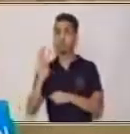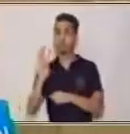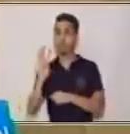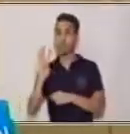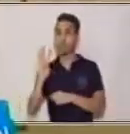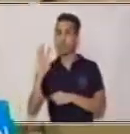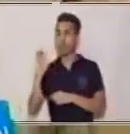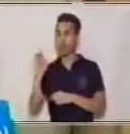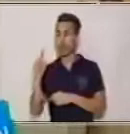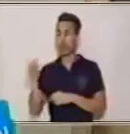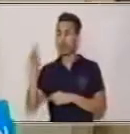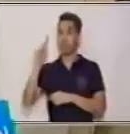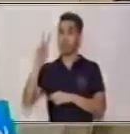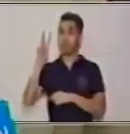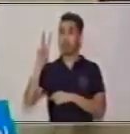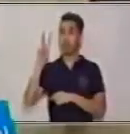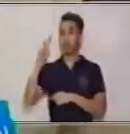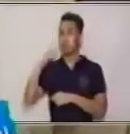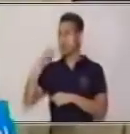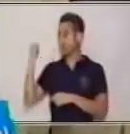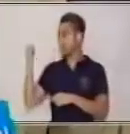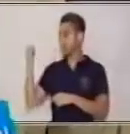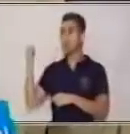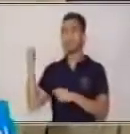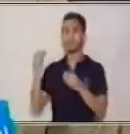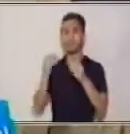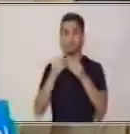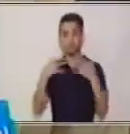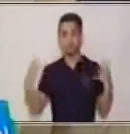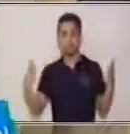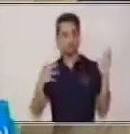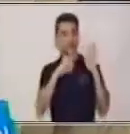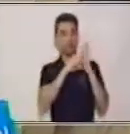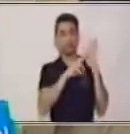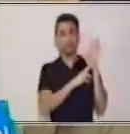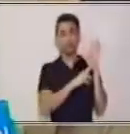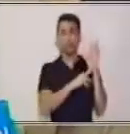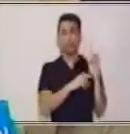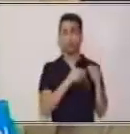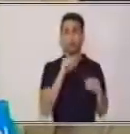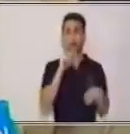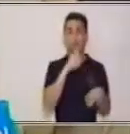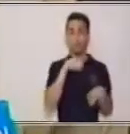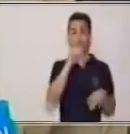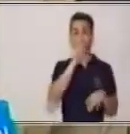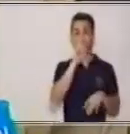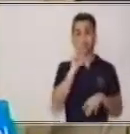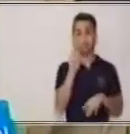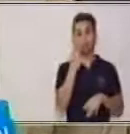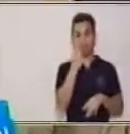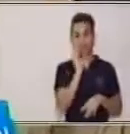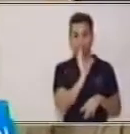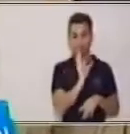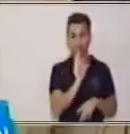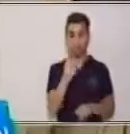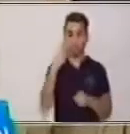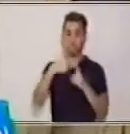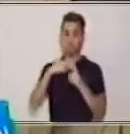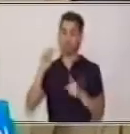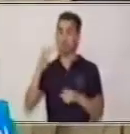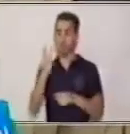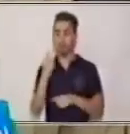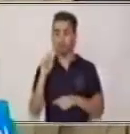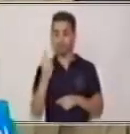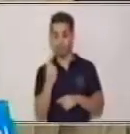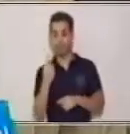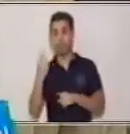4E al cuadrado. Mire, aplicando la regla, el cuadrado del primer término, más el doble del primero por el segundo, más